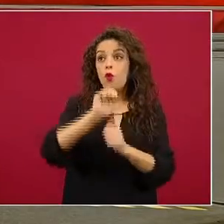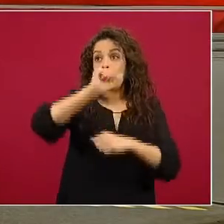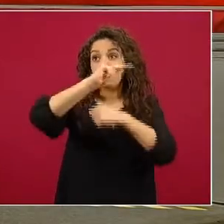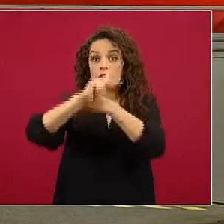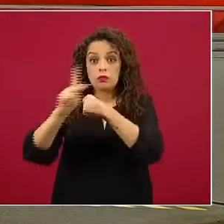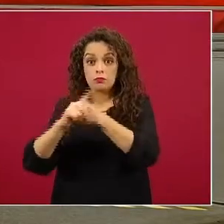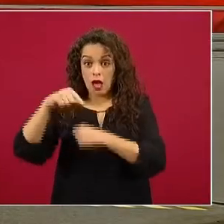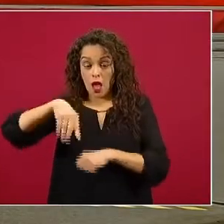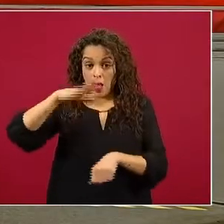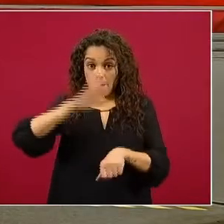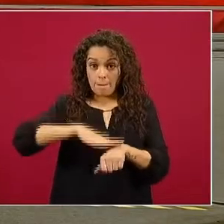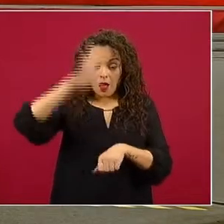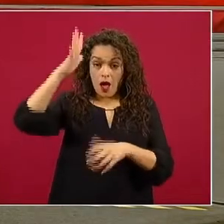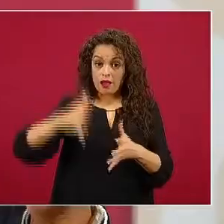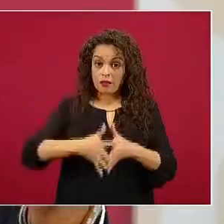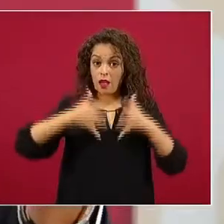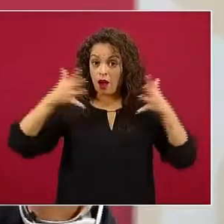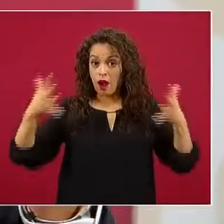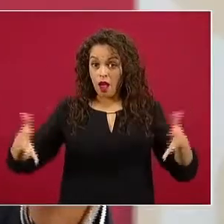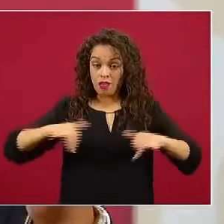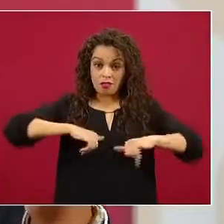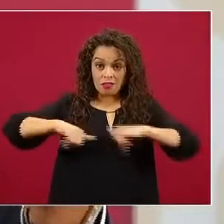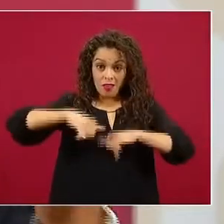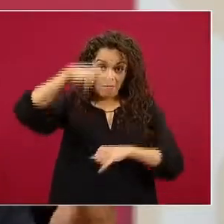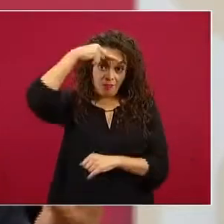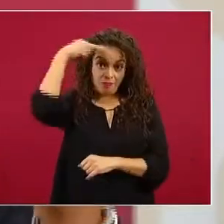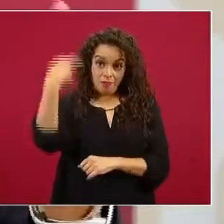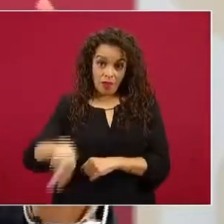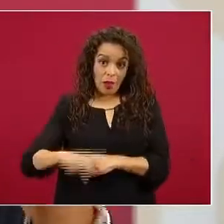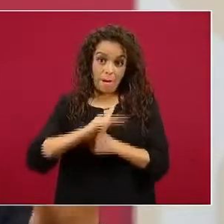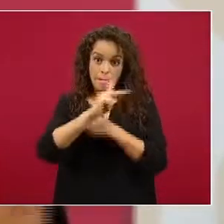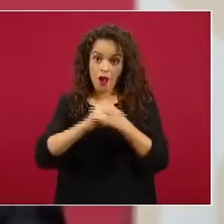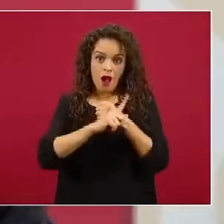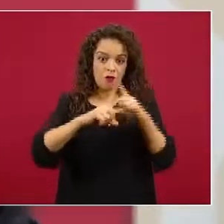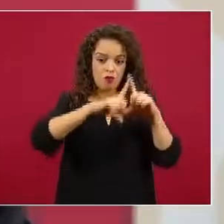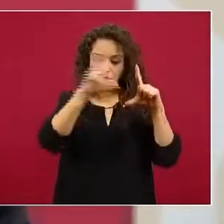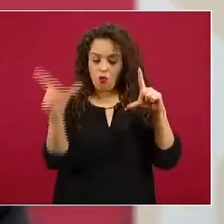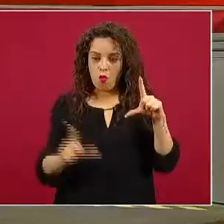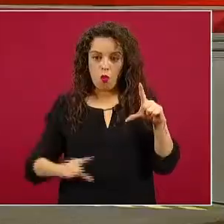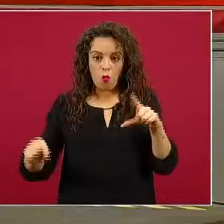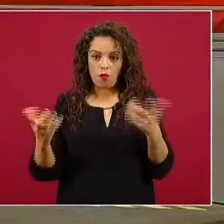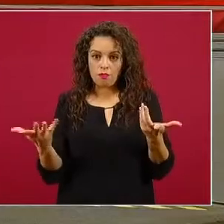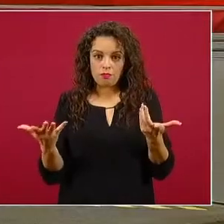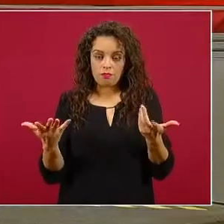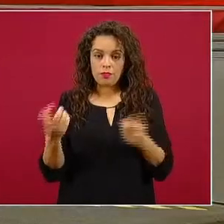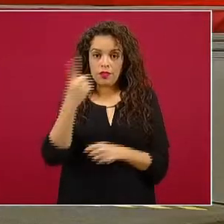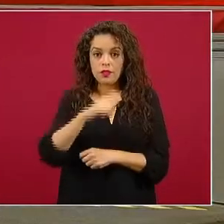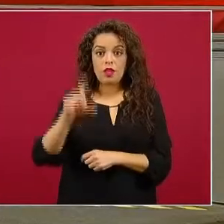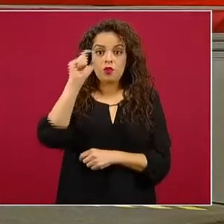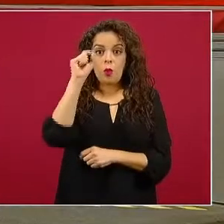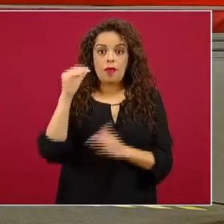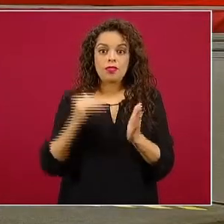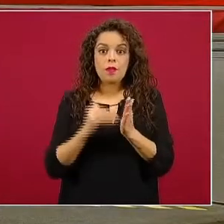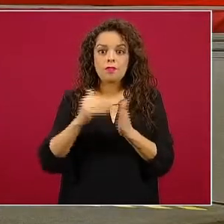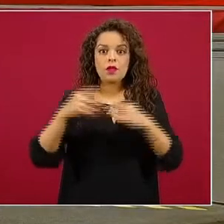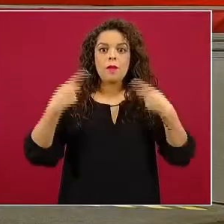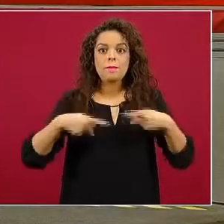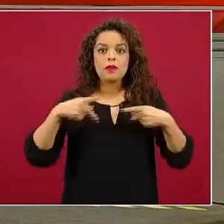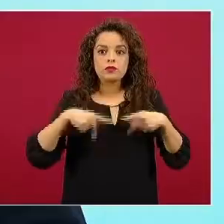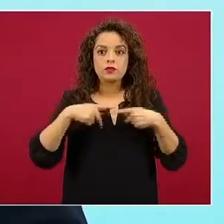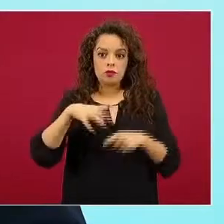grandes demográficamente, un país muy grande, más de 120 millones de